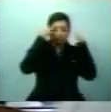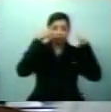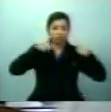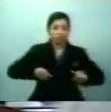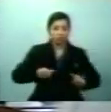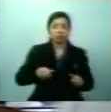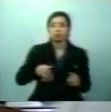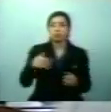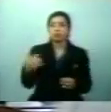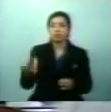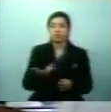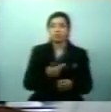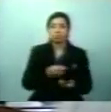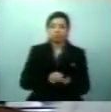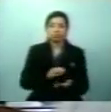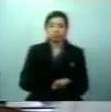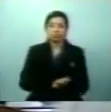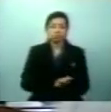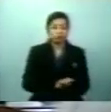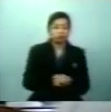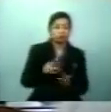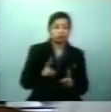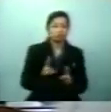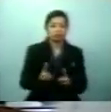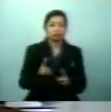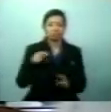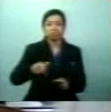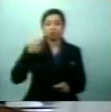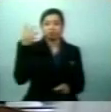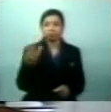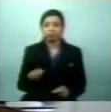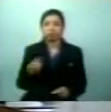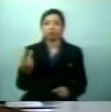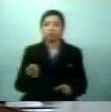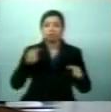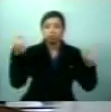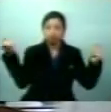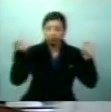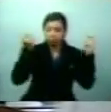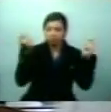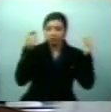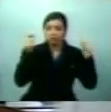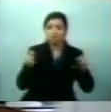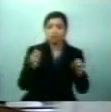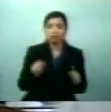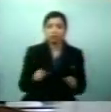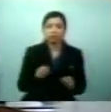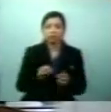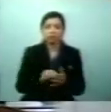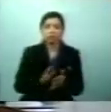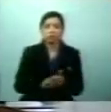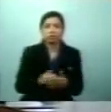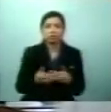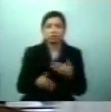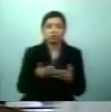por todos aquellos que con esperanza en este día celebran la consolidación de tal